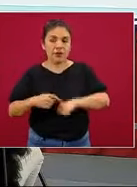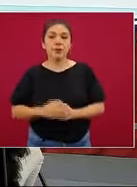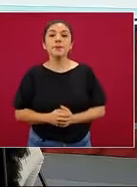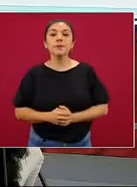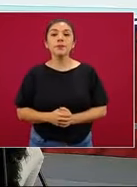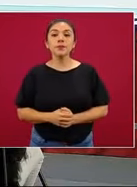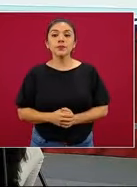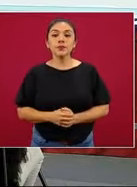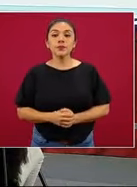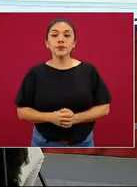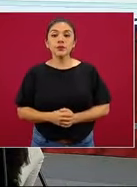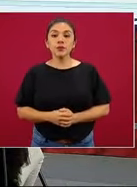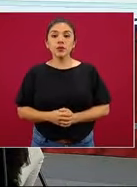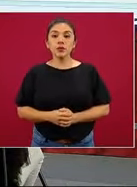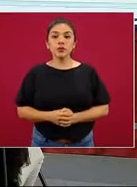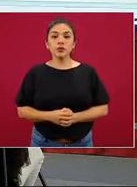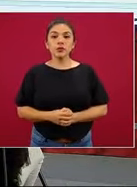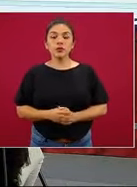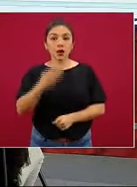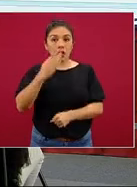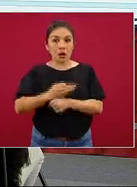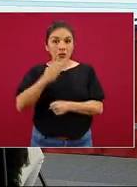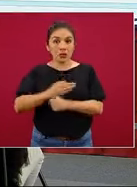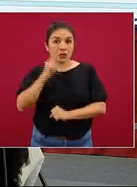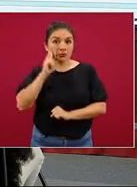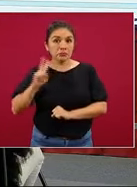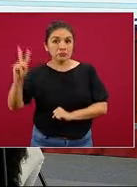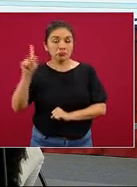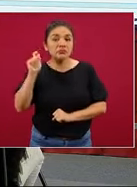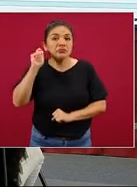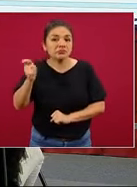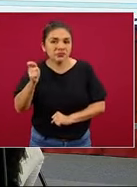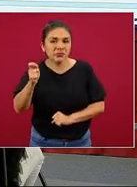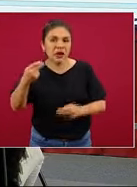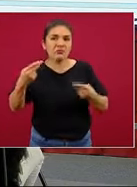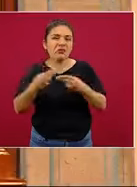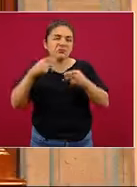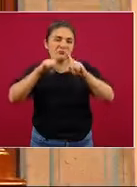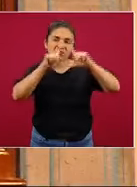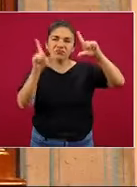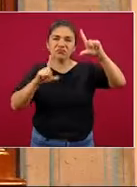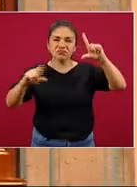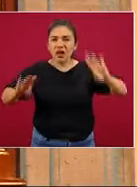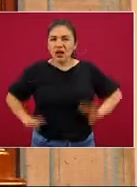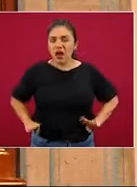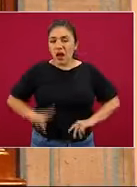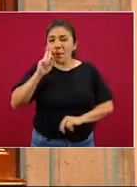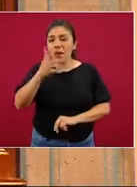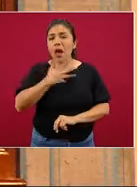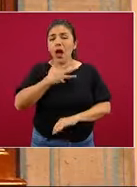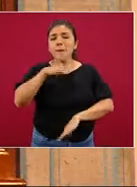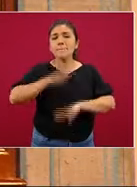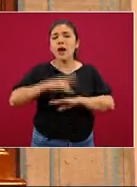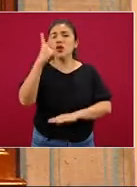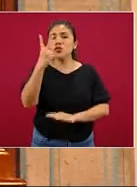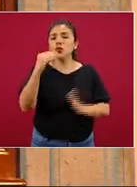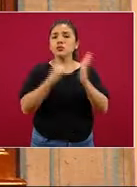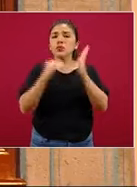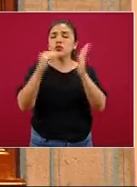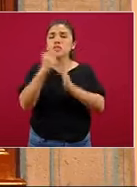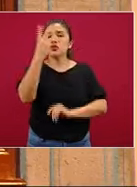siguiente diapositiva. Nos vamos al escenario nacional. Tenemos más de